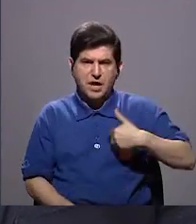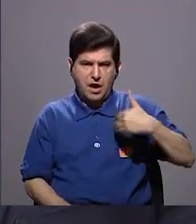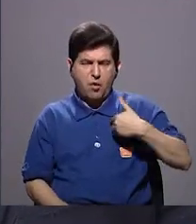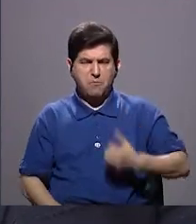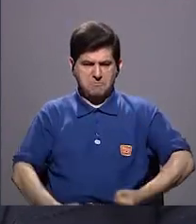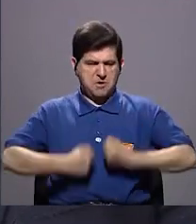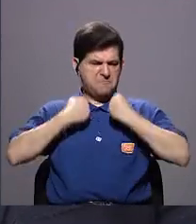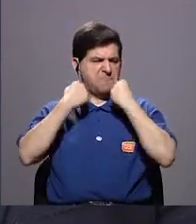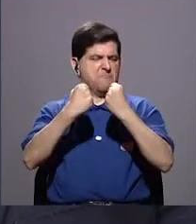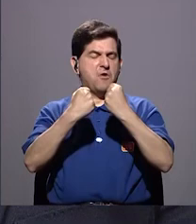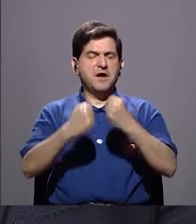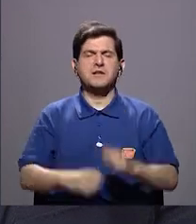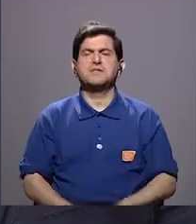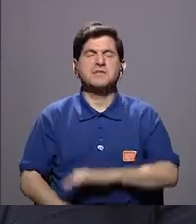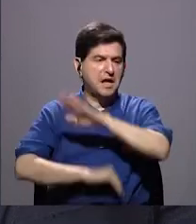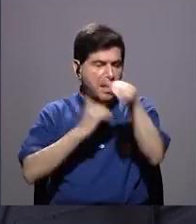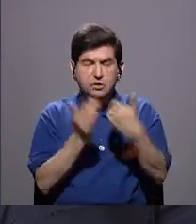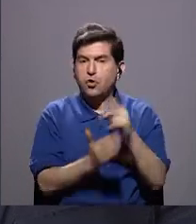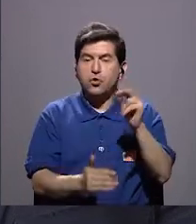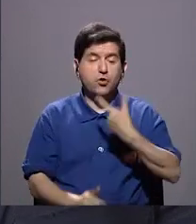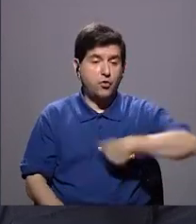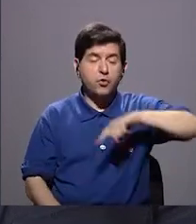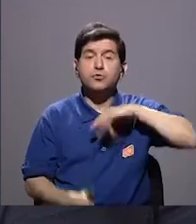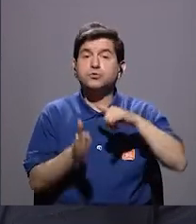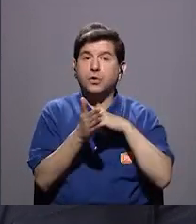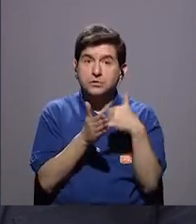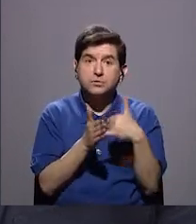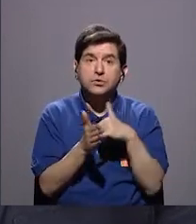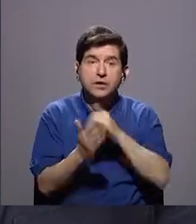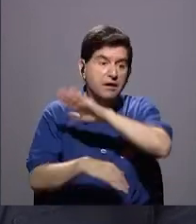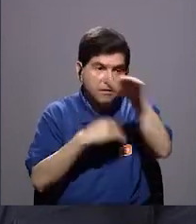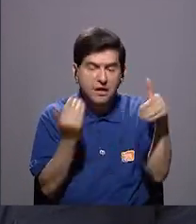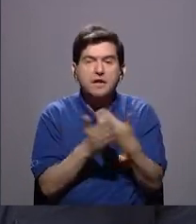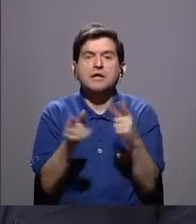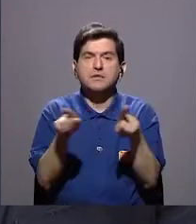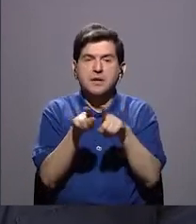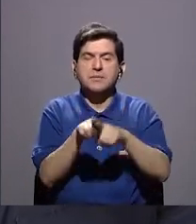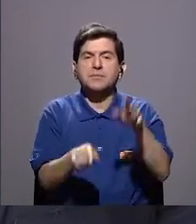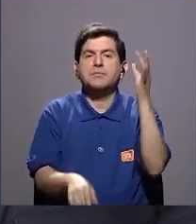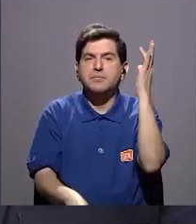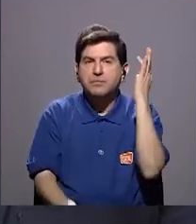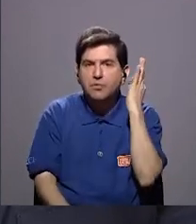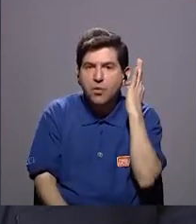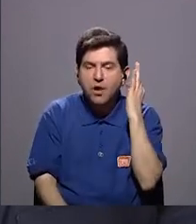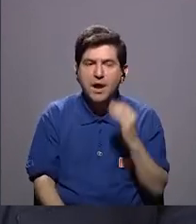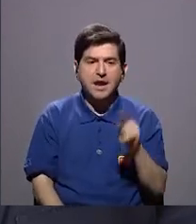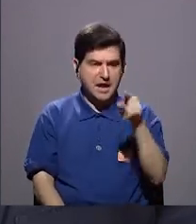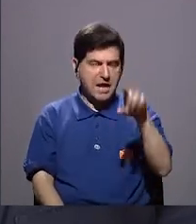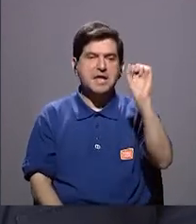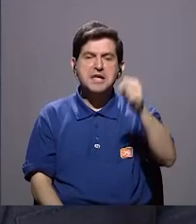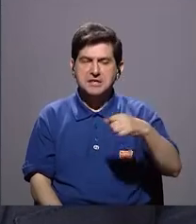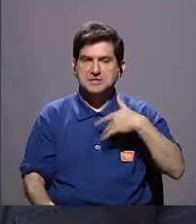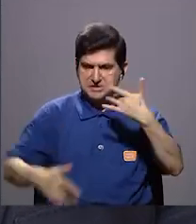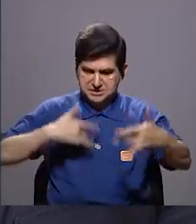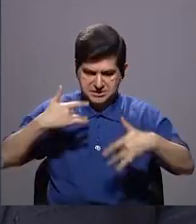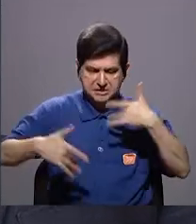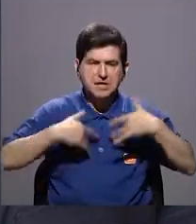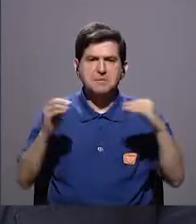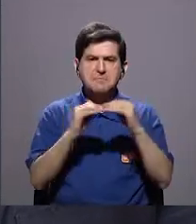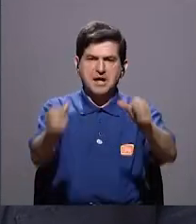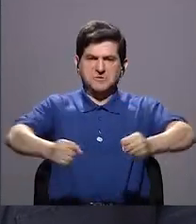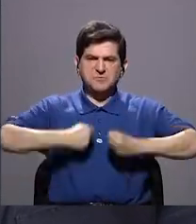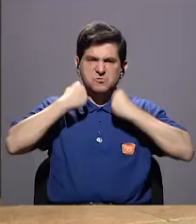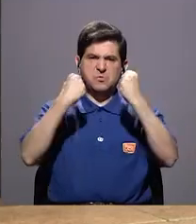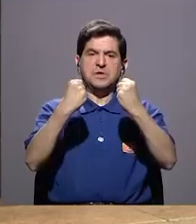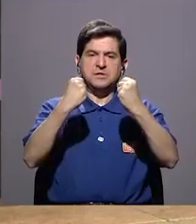es el sexo fuerte y que es el fuerte en todo. No, nosotros somos los débiles en todo. Inclusive la mujer es la que va a tener los sentimientos